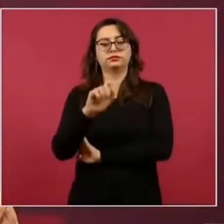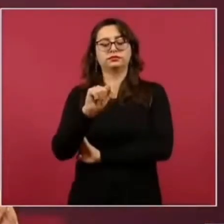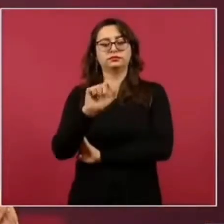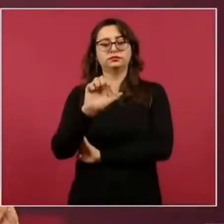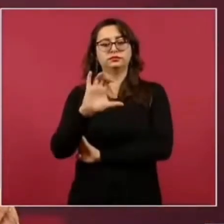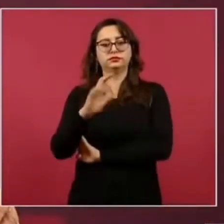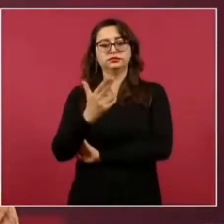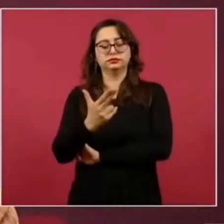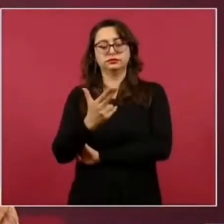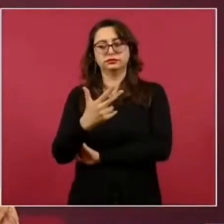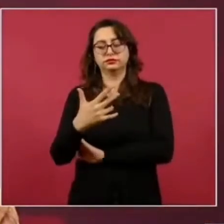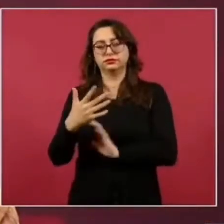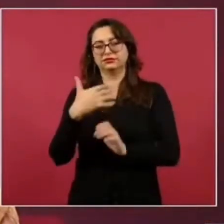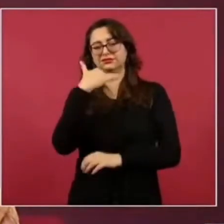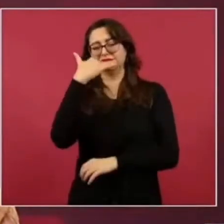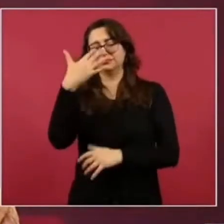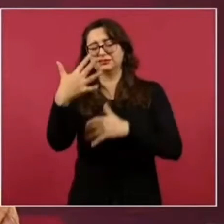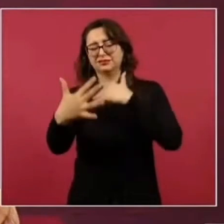Entonces tuvieron demandas,